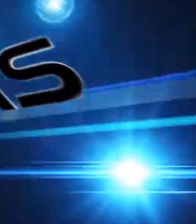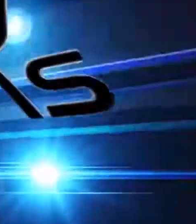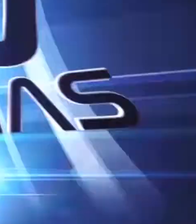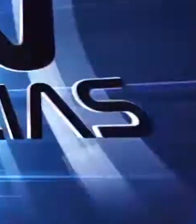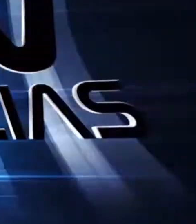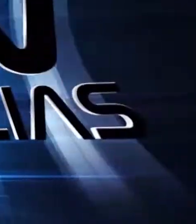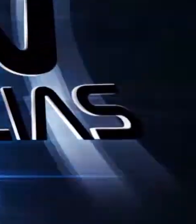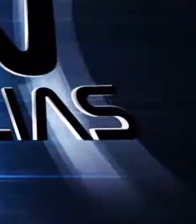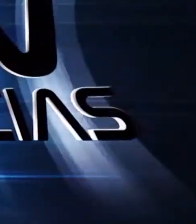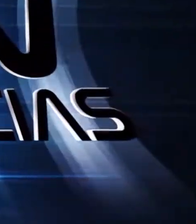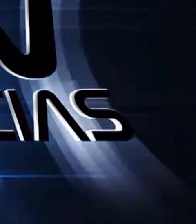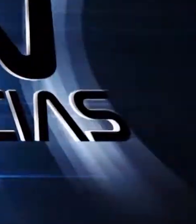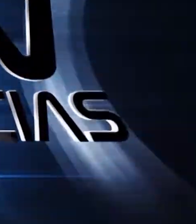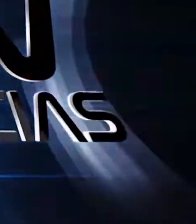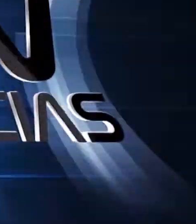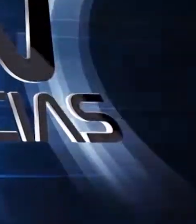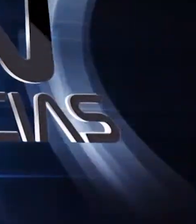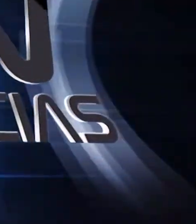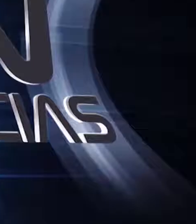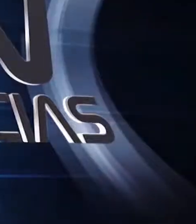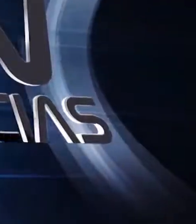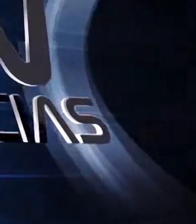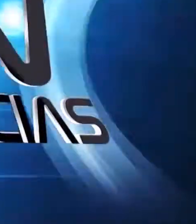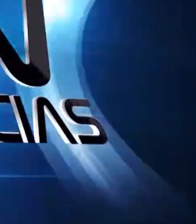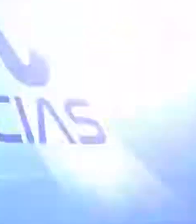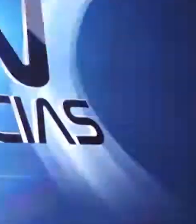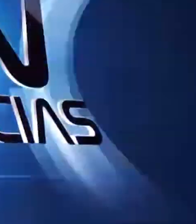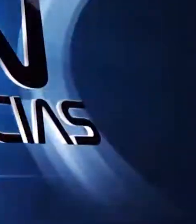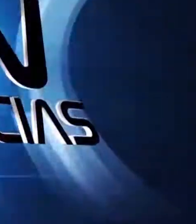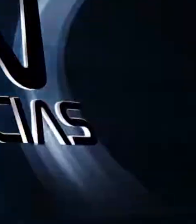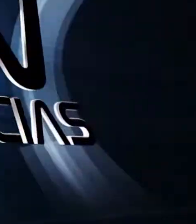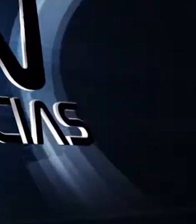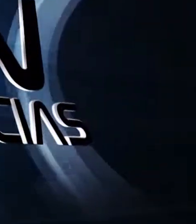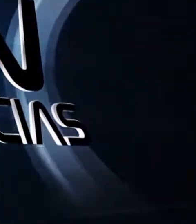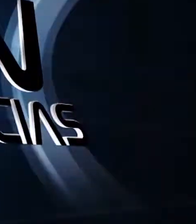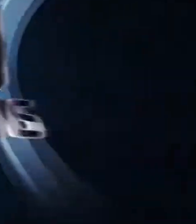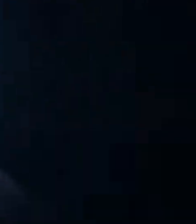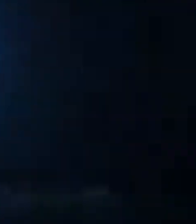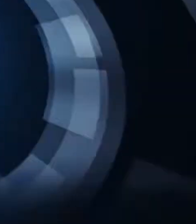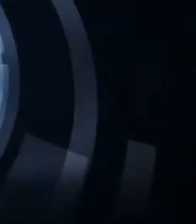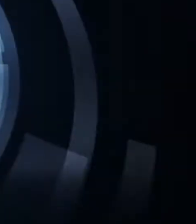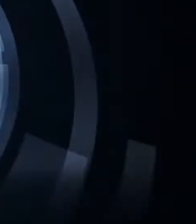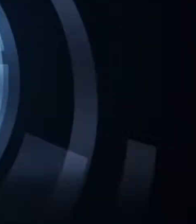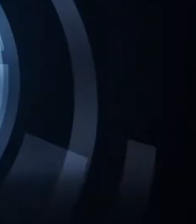Gracias. CC por Antarctica Films Argentina